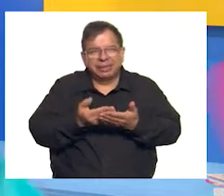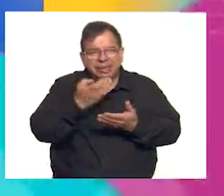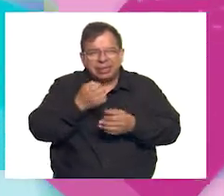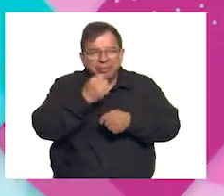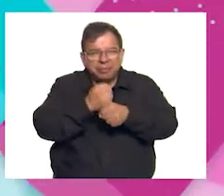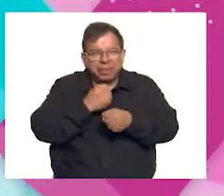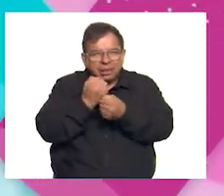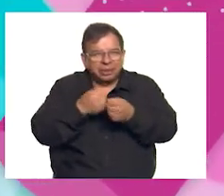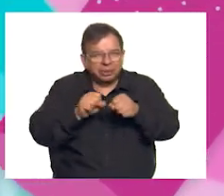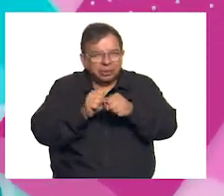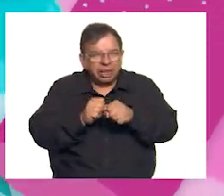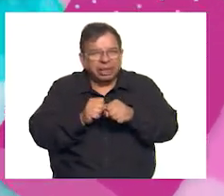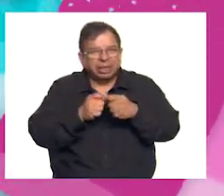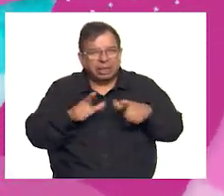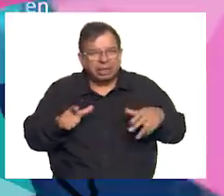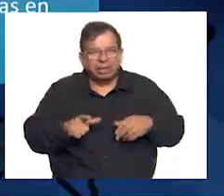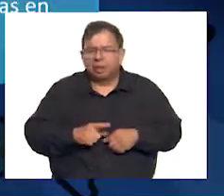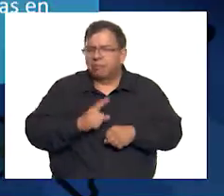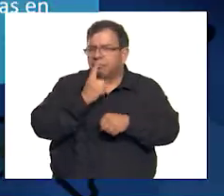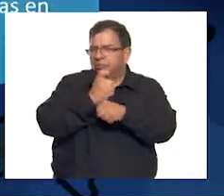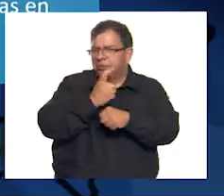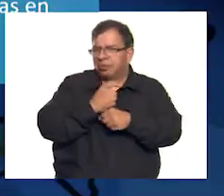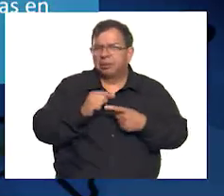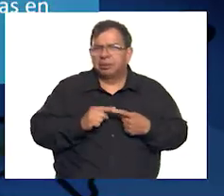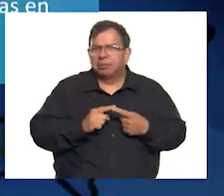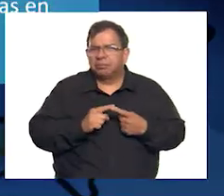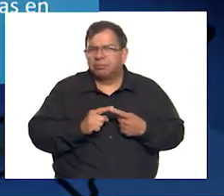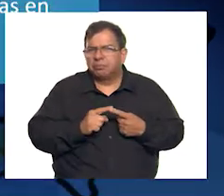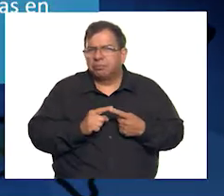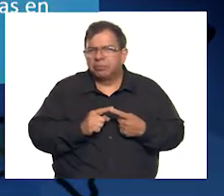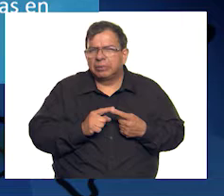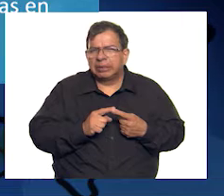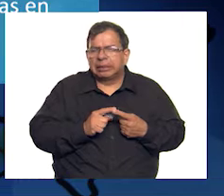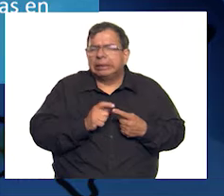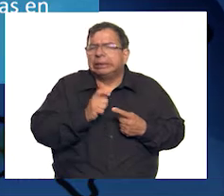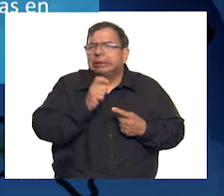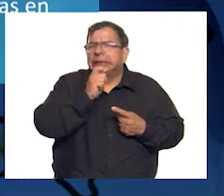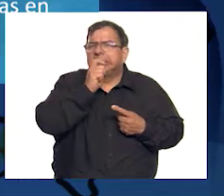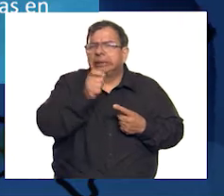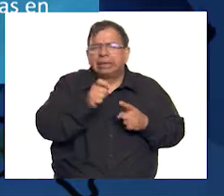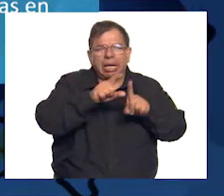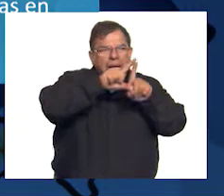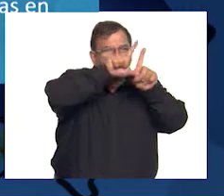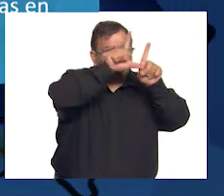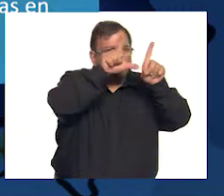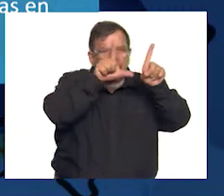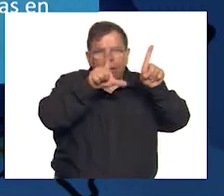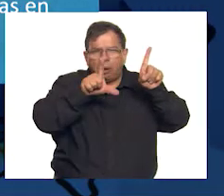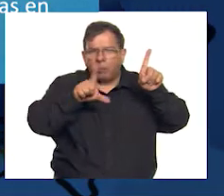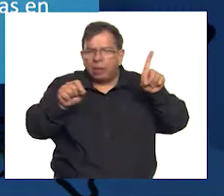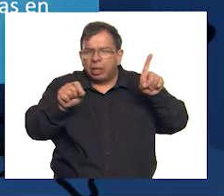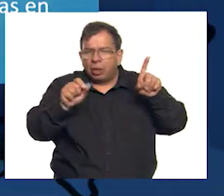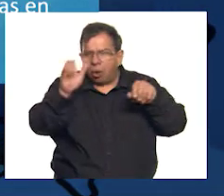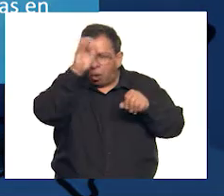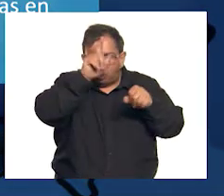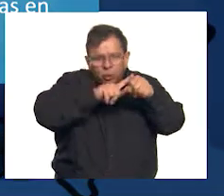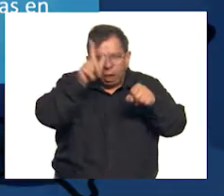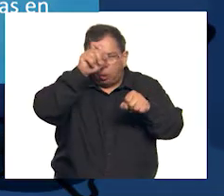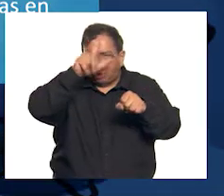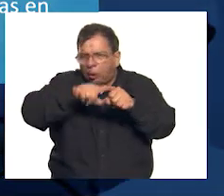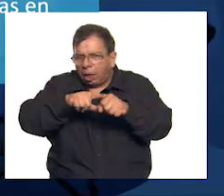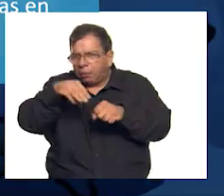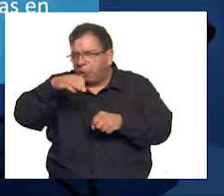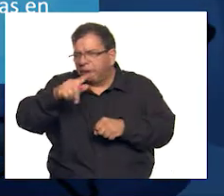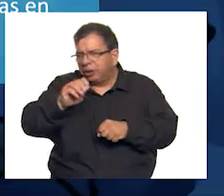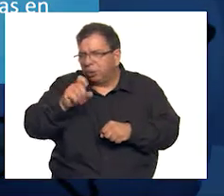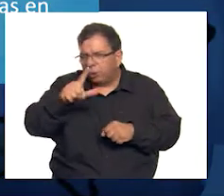del lenguaje. La primera es, ¿qué significa el hecho de que México sea un país multicultural? Número